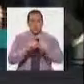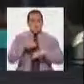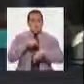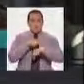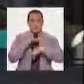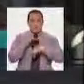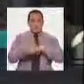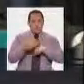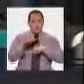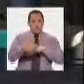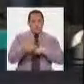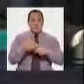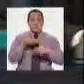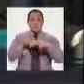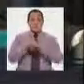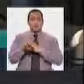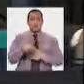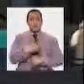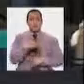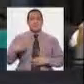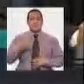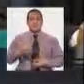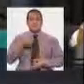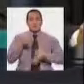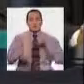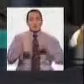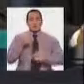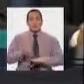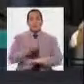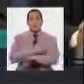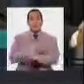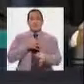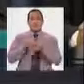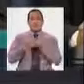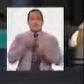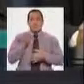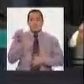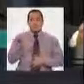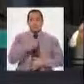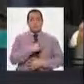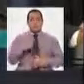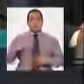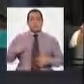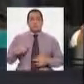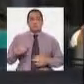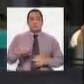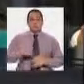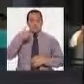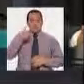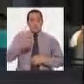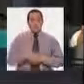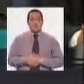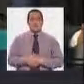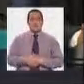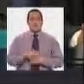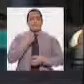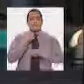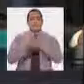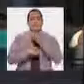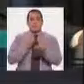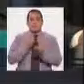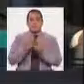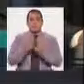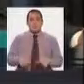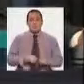periódicamente en la sede del Ministerio de Justicia, como ha señalado el ministro, el presidente del Consejo de Ministros, se informaba de